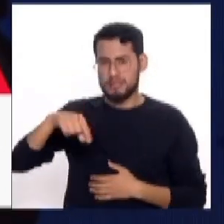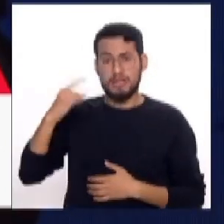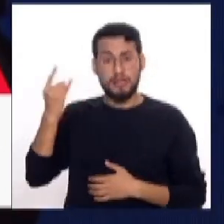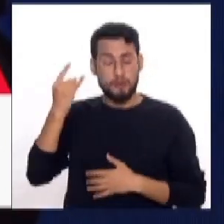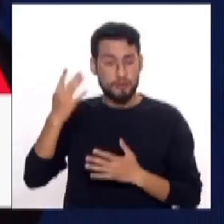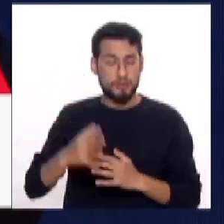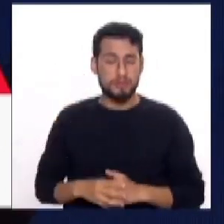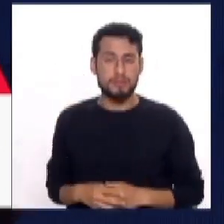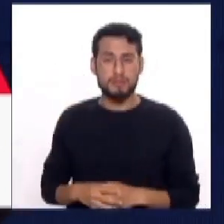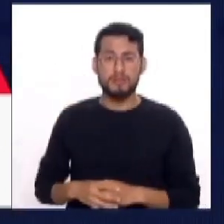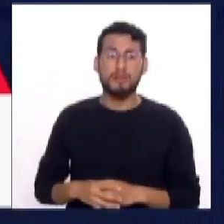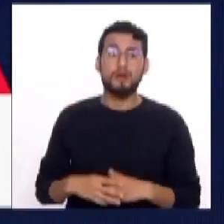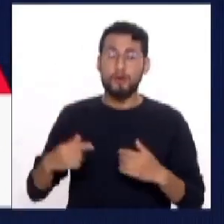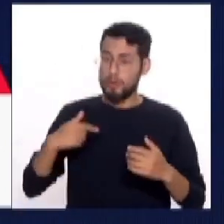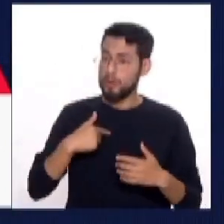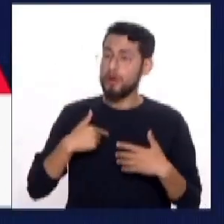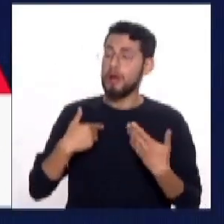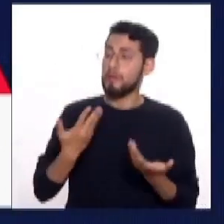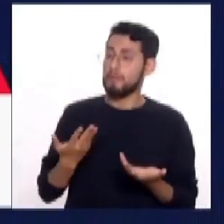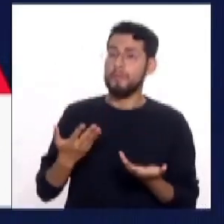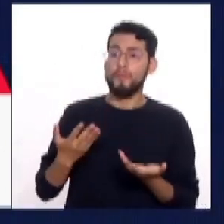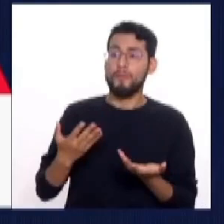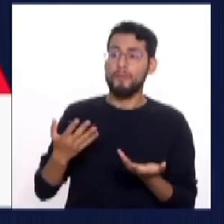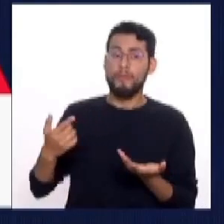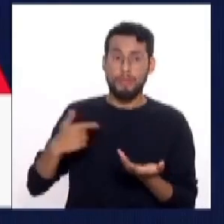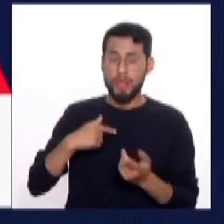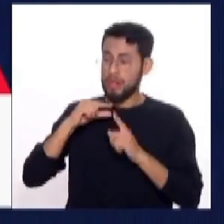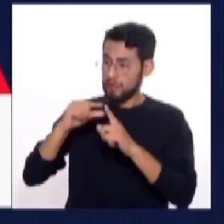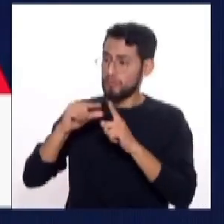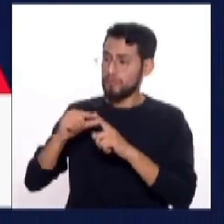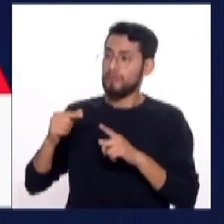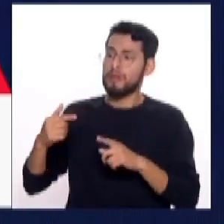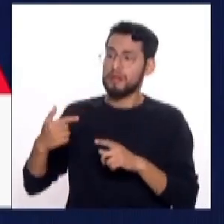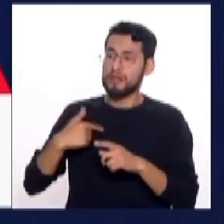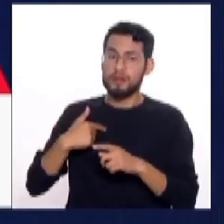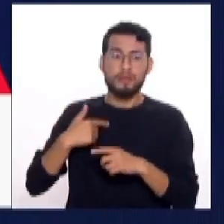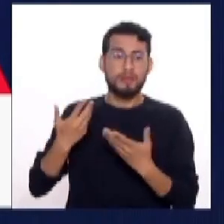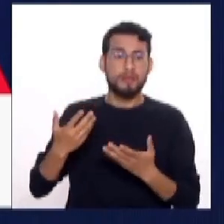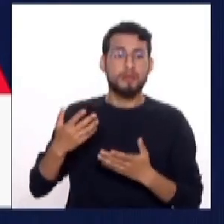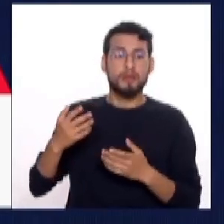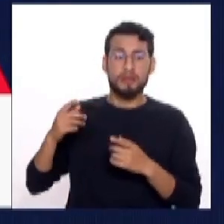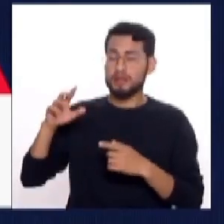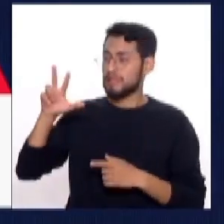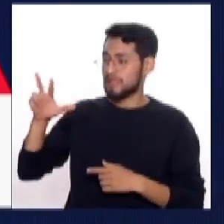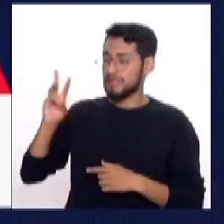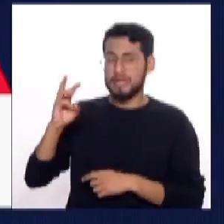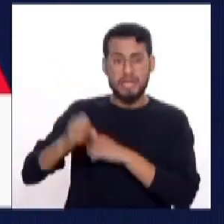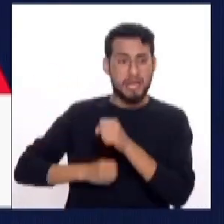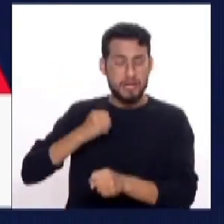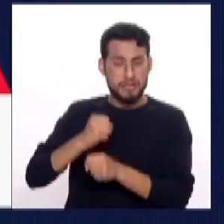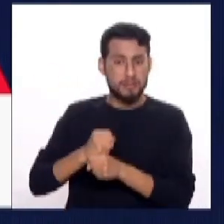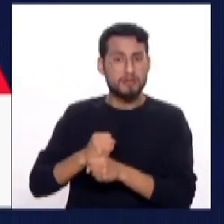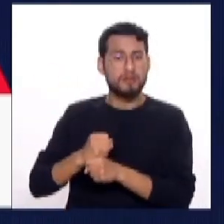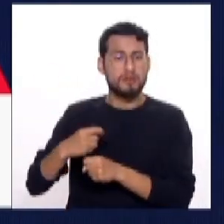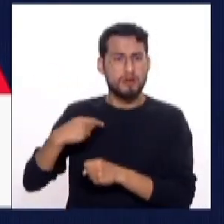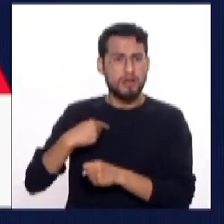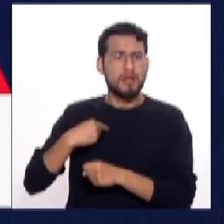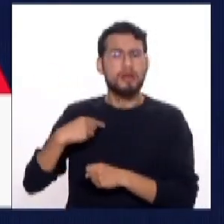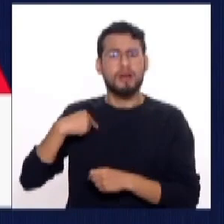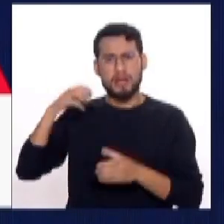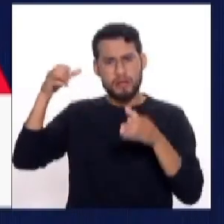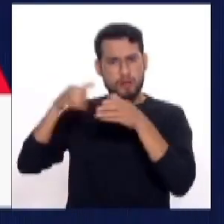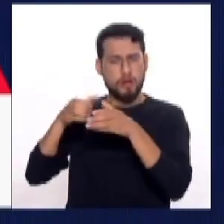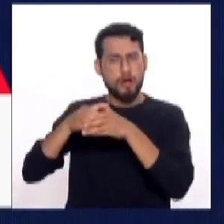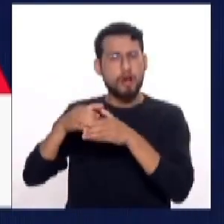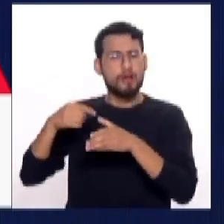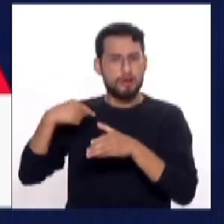Unidos y eso es algo que he dicho una y otra vez en los 36 años que estuve en el